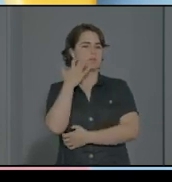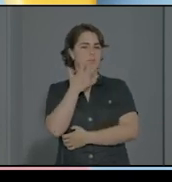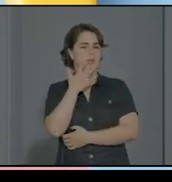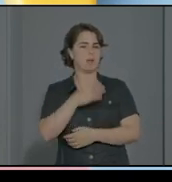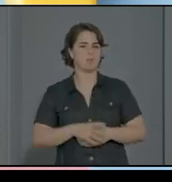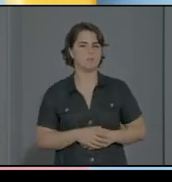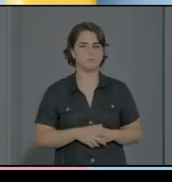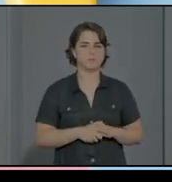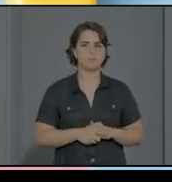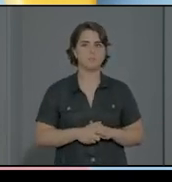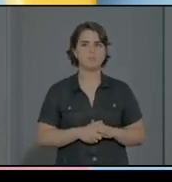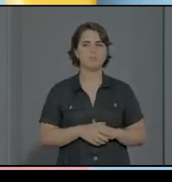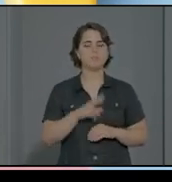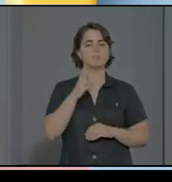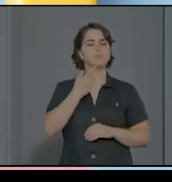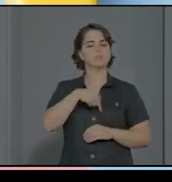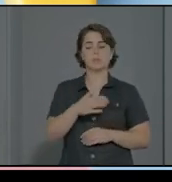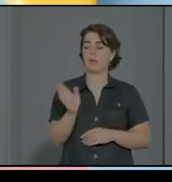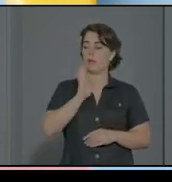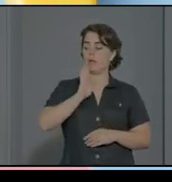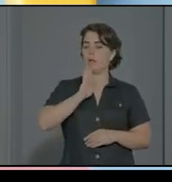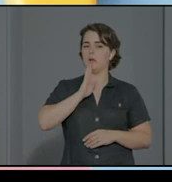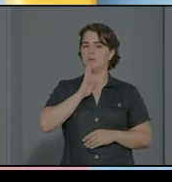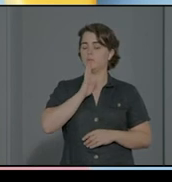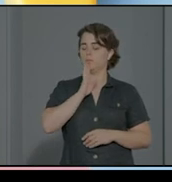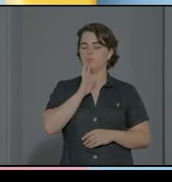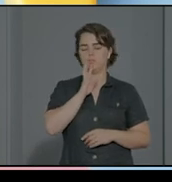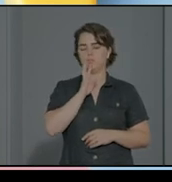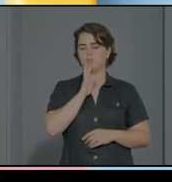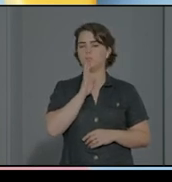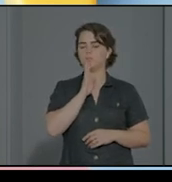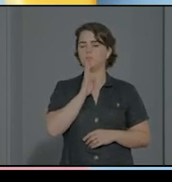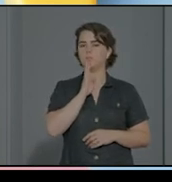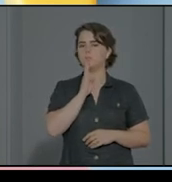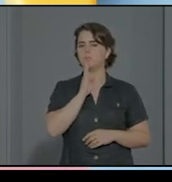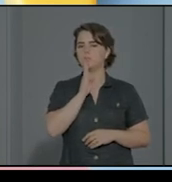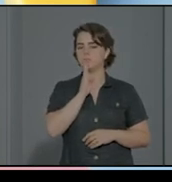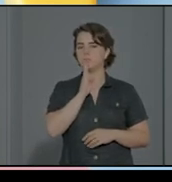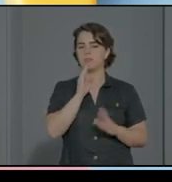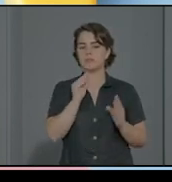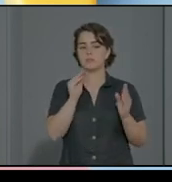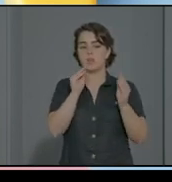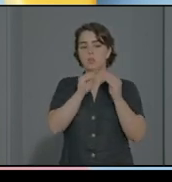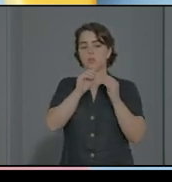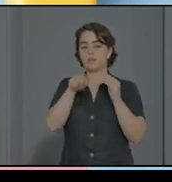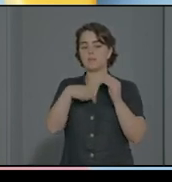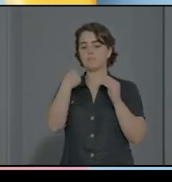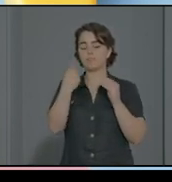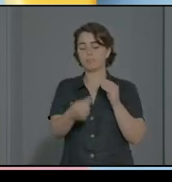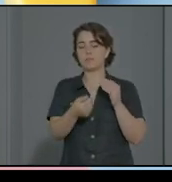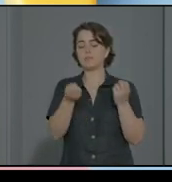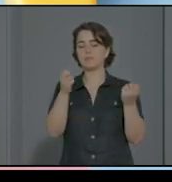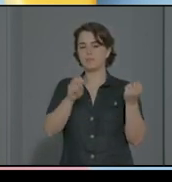Hemos visto que sin duda hay un efecto de la sincronía entre los cerebros